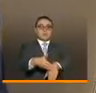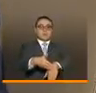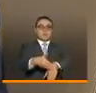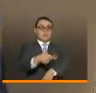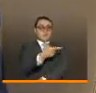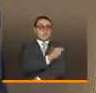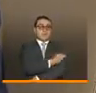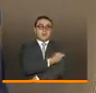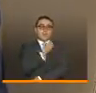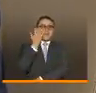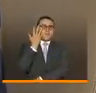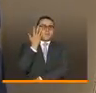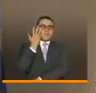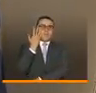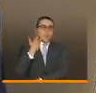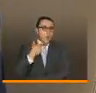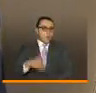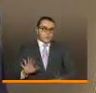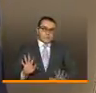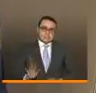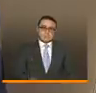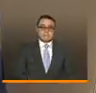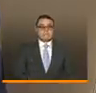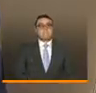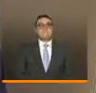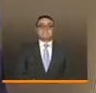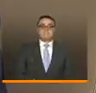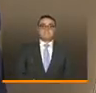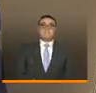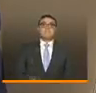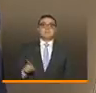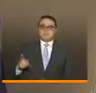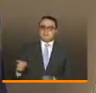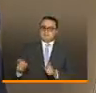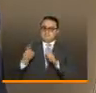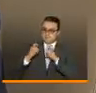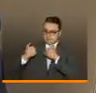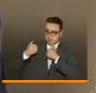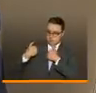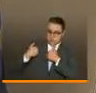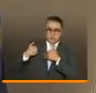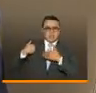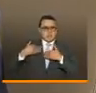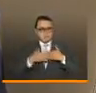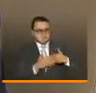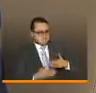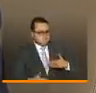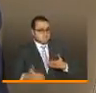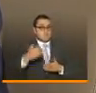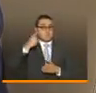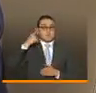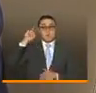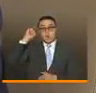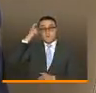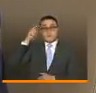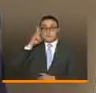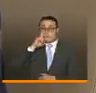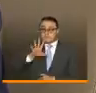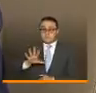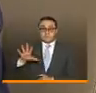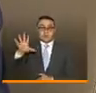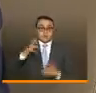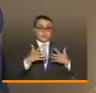aplicaciones diarias. Esto es una tarea. Y para cumplir esta tarea tenemos que armonizar el Gobierno Nacional, el